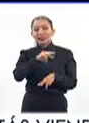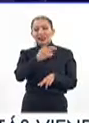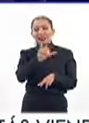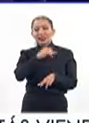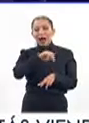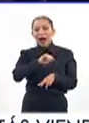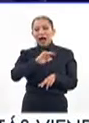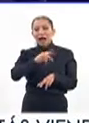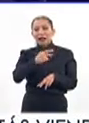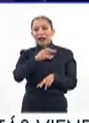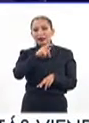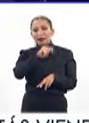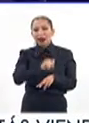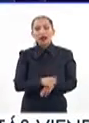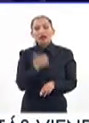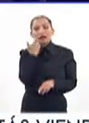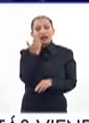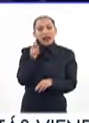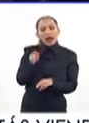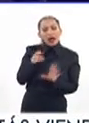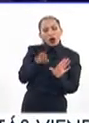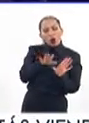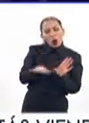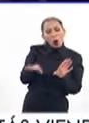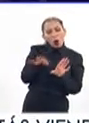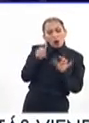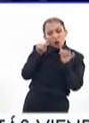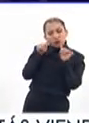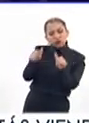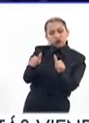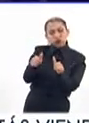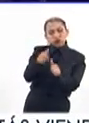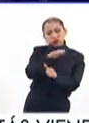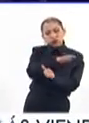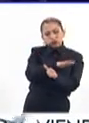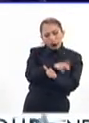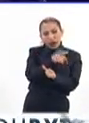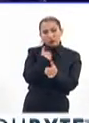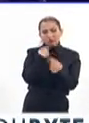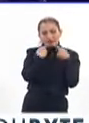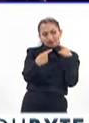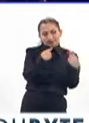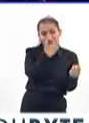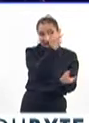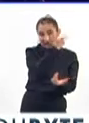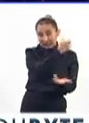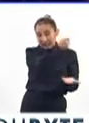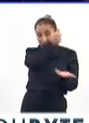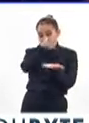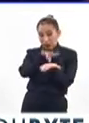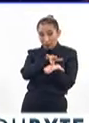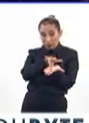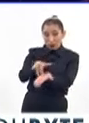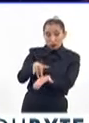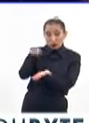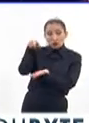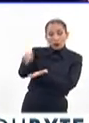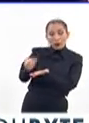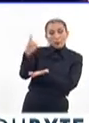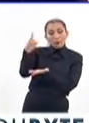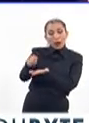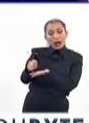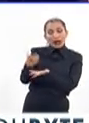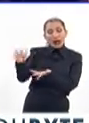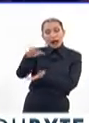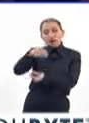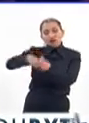Argueta. Pretende buscar y enfocar de lo que es la gestión presupuestaria y financiera en el marco